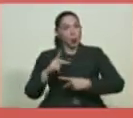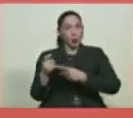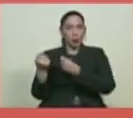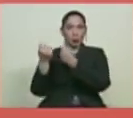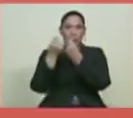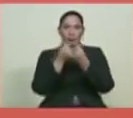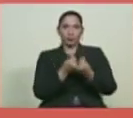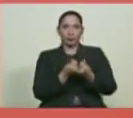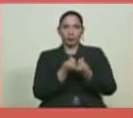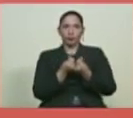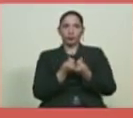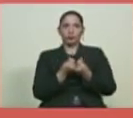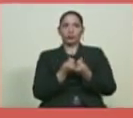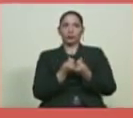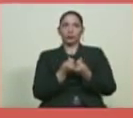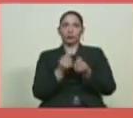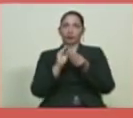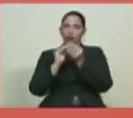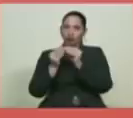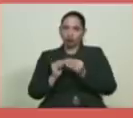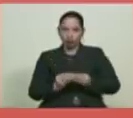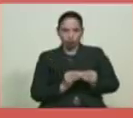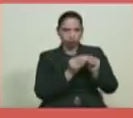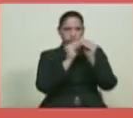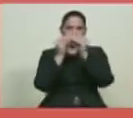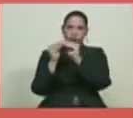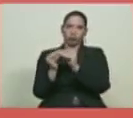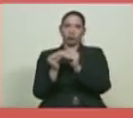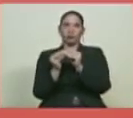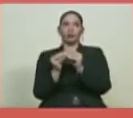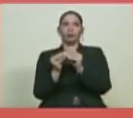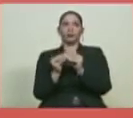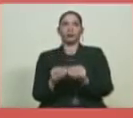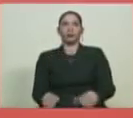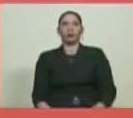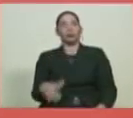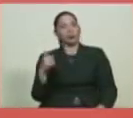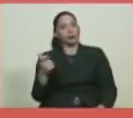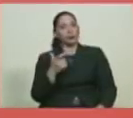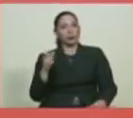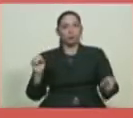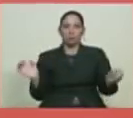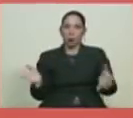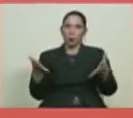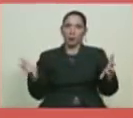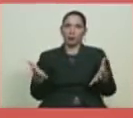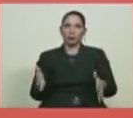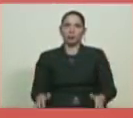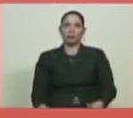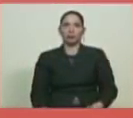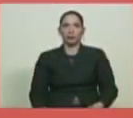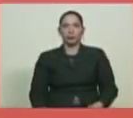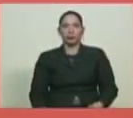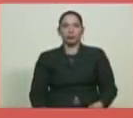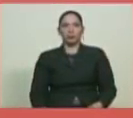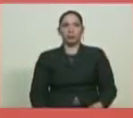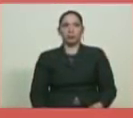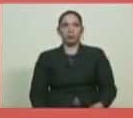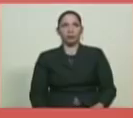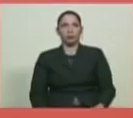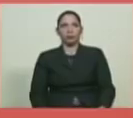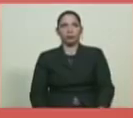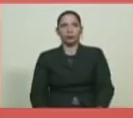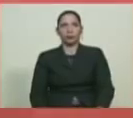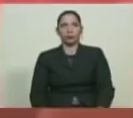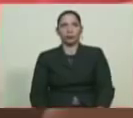recuperación, este programa de reparación y este programa para la búsqueda de la prosperidad. Fíjense cómo, por ponerles solamente